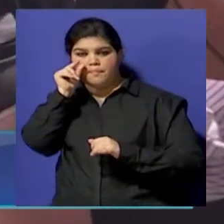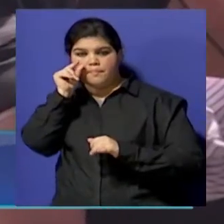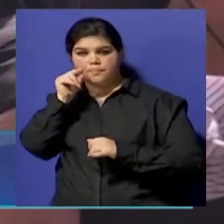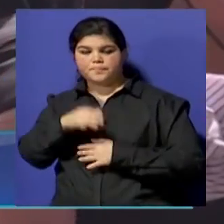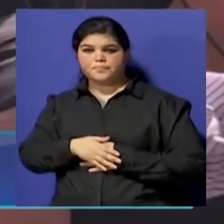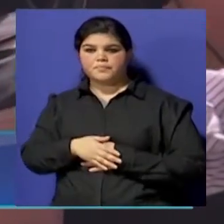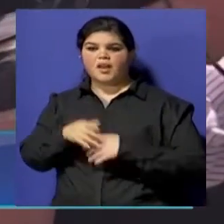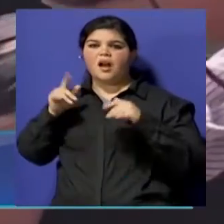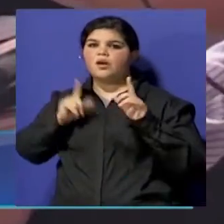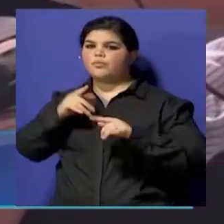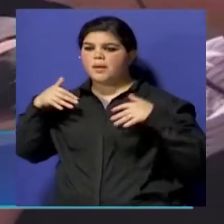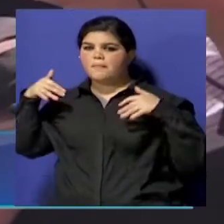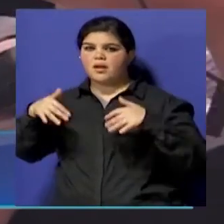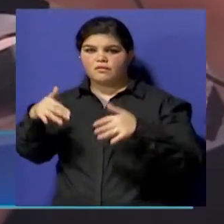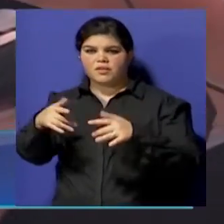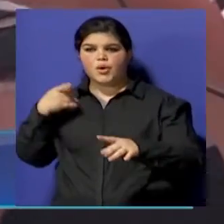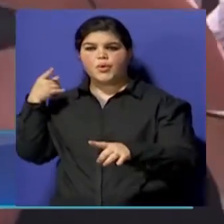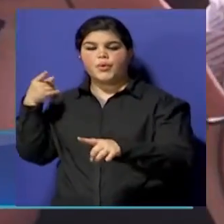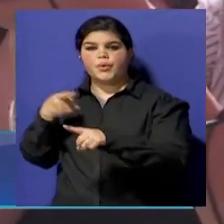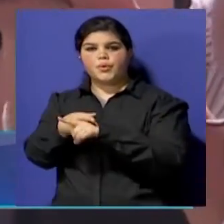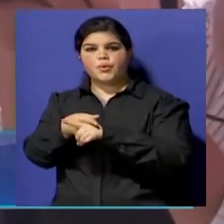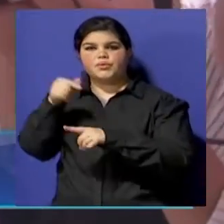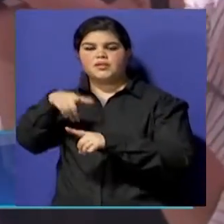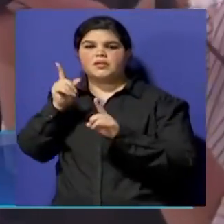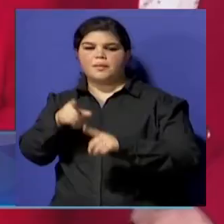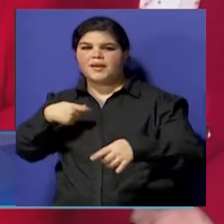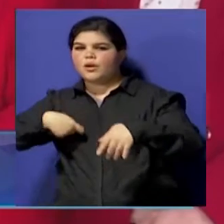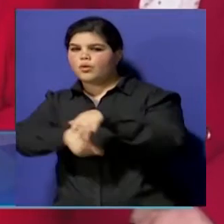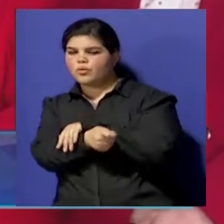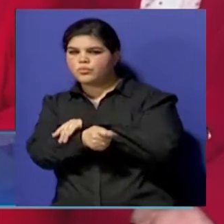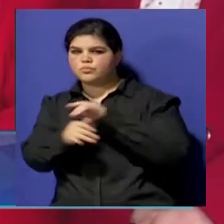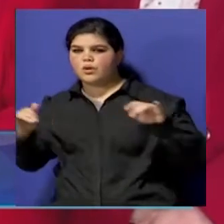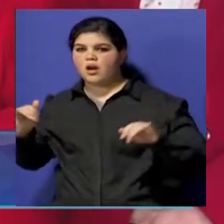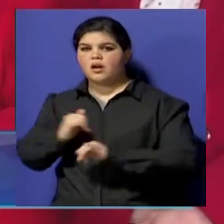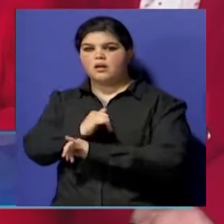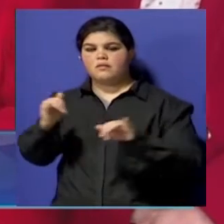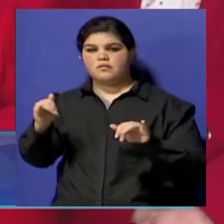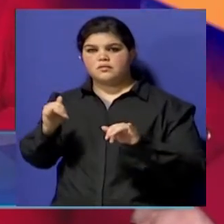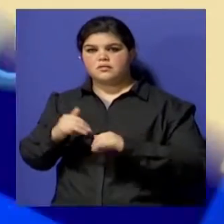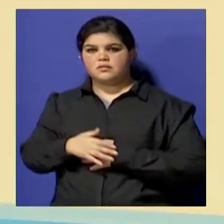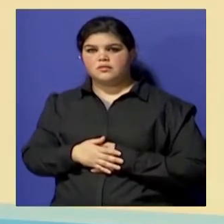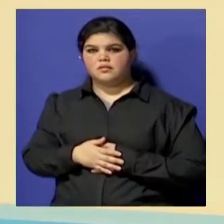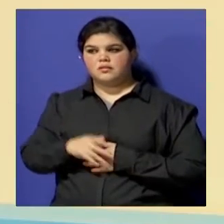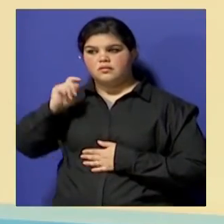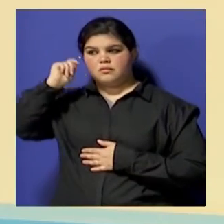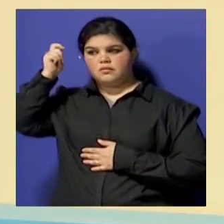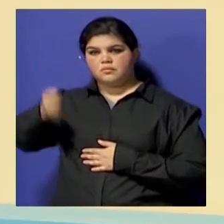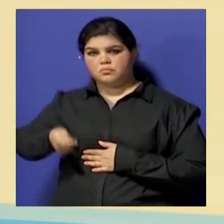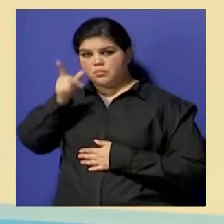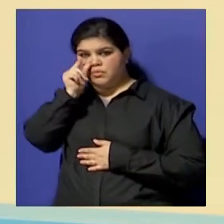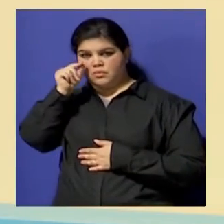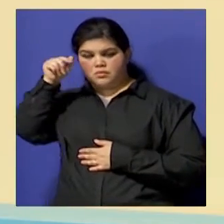hubo manifestaciones en contra de corrupción, llamando al impeachment y algo que en ese momento